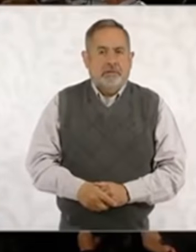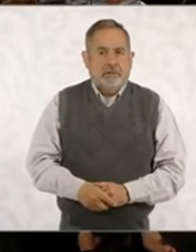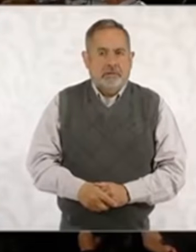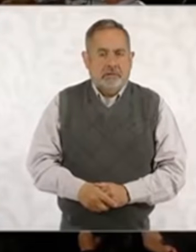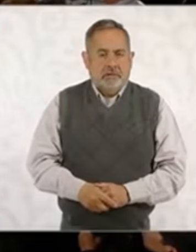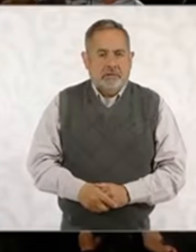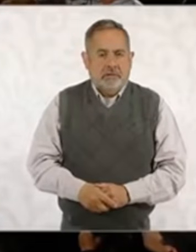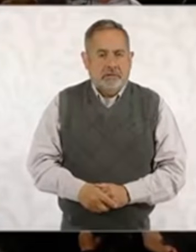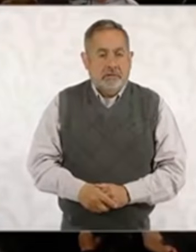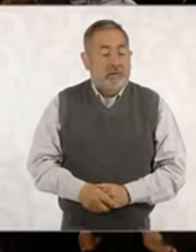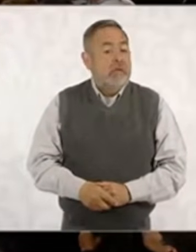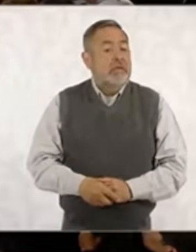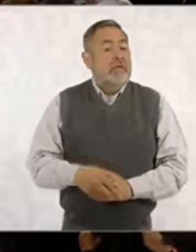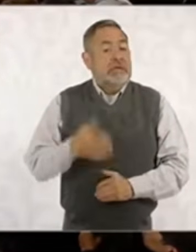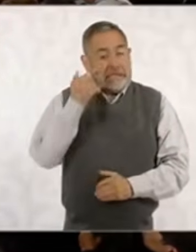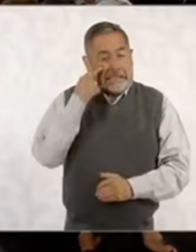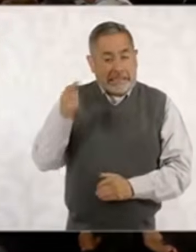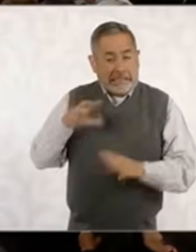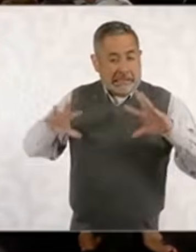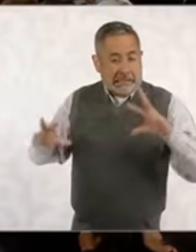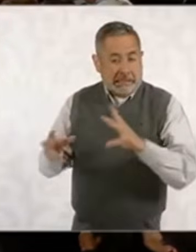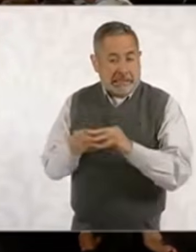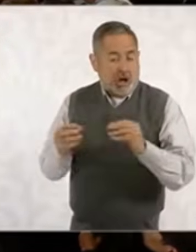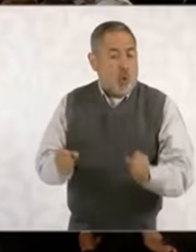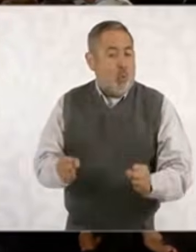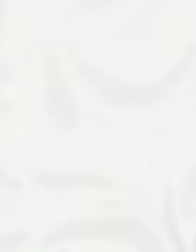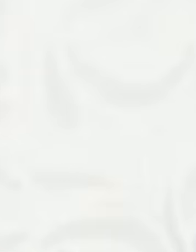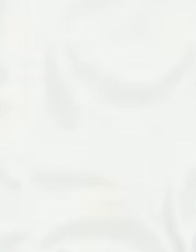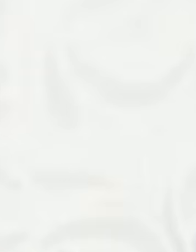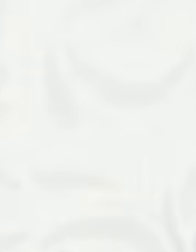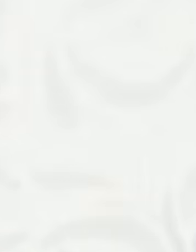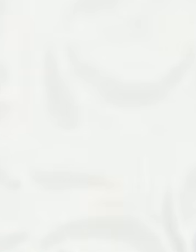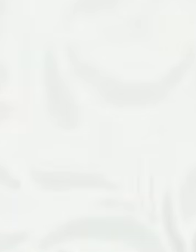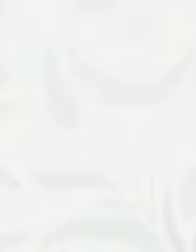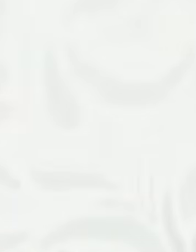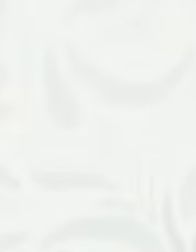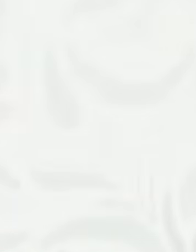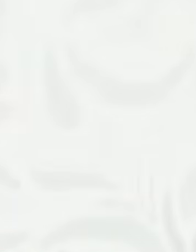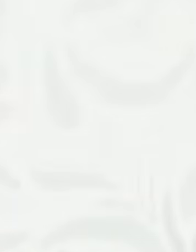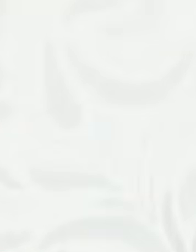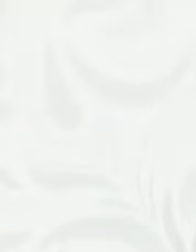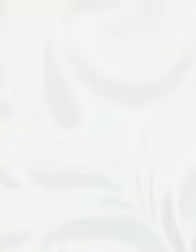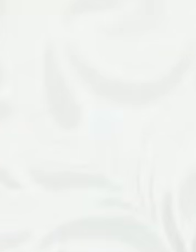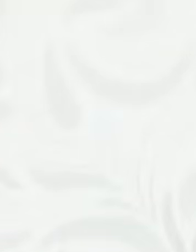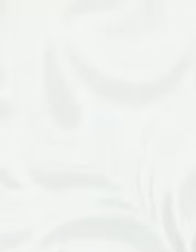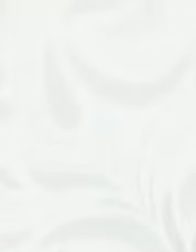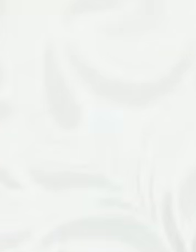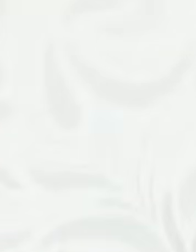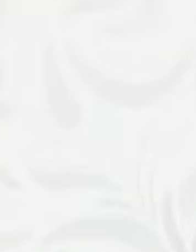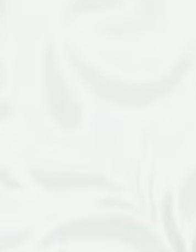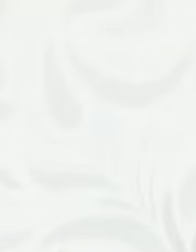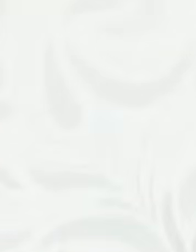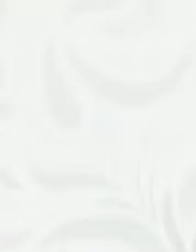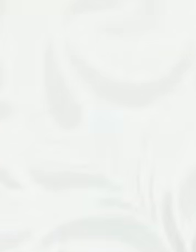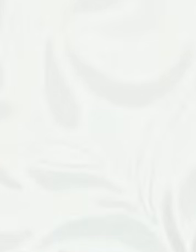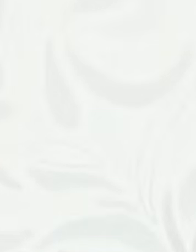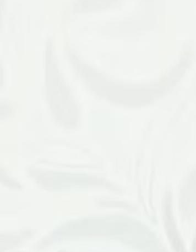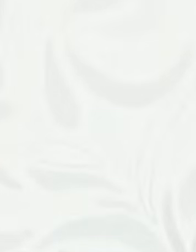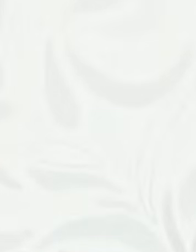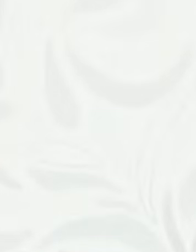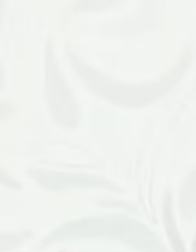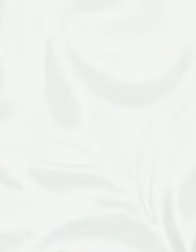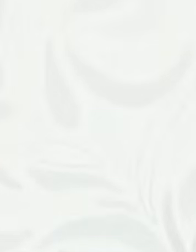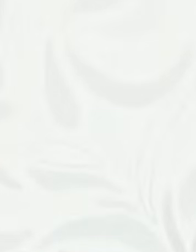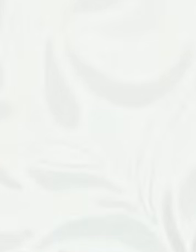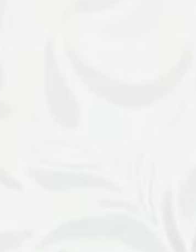Y ya sumando lo que tenemos en el fondo de vivienda más lo que tenemos